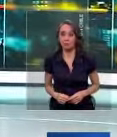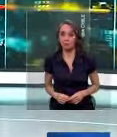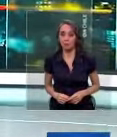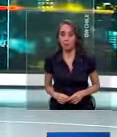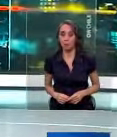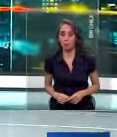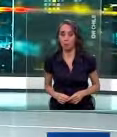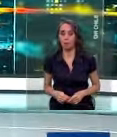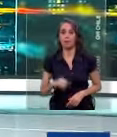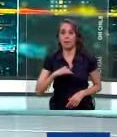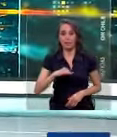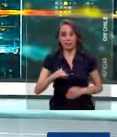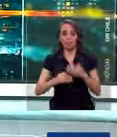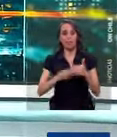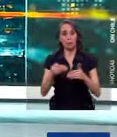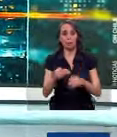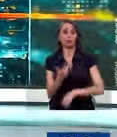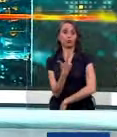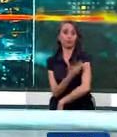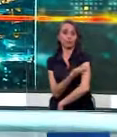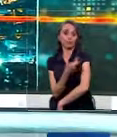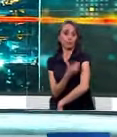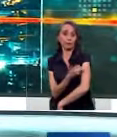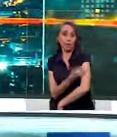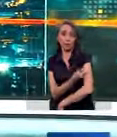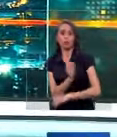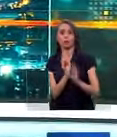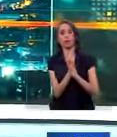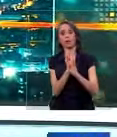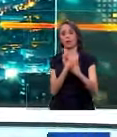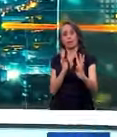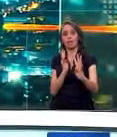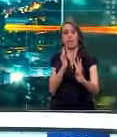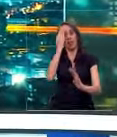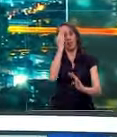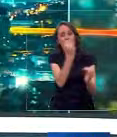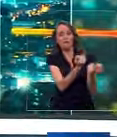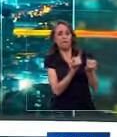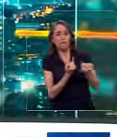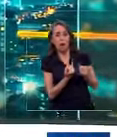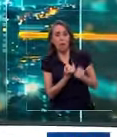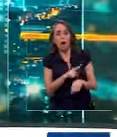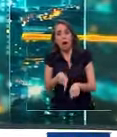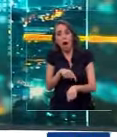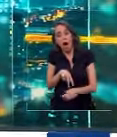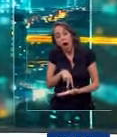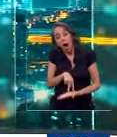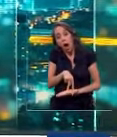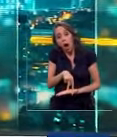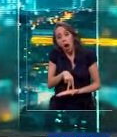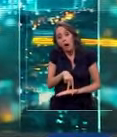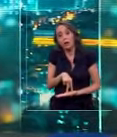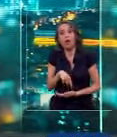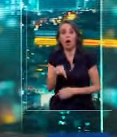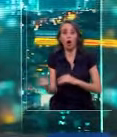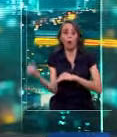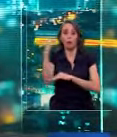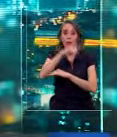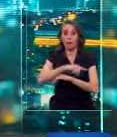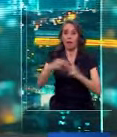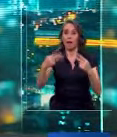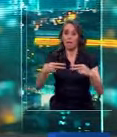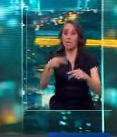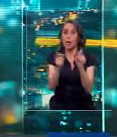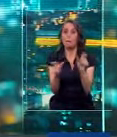y mientras tanto sigue el proceso de vacunación en filas desinformación y esperas de horas es al menos fue la experiencia de esta jornada en viña del